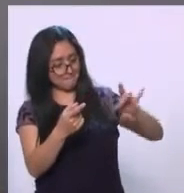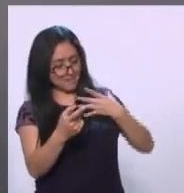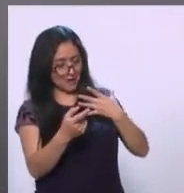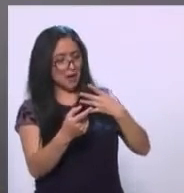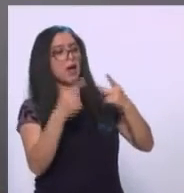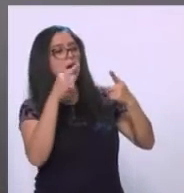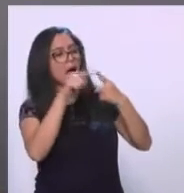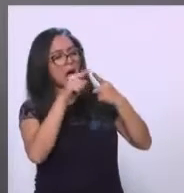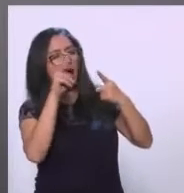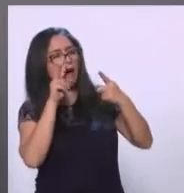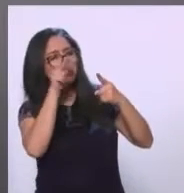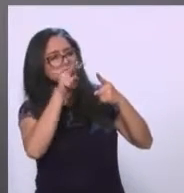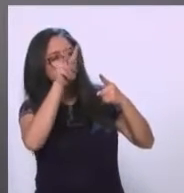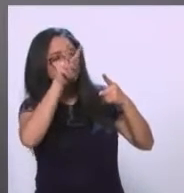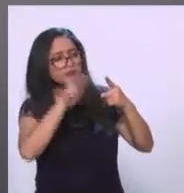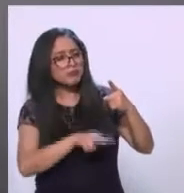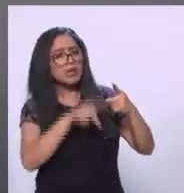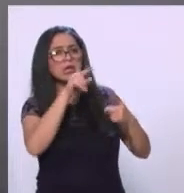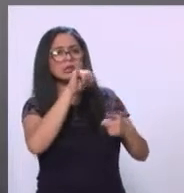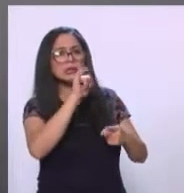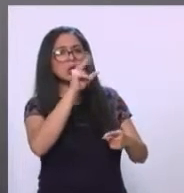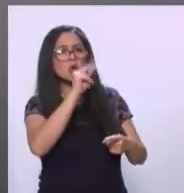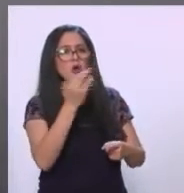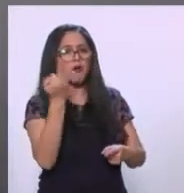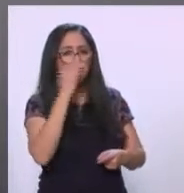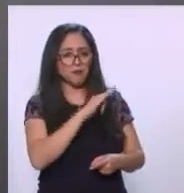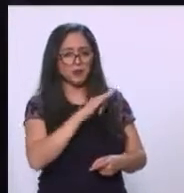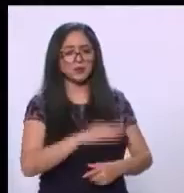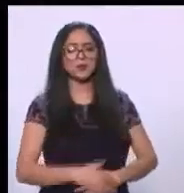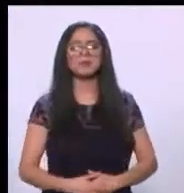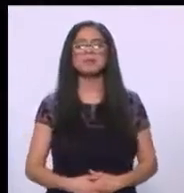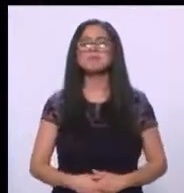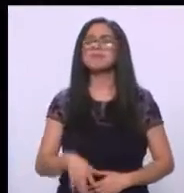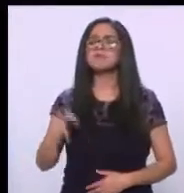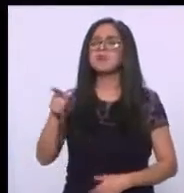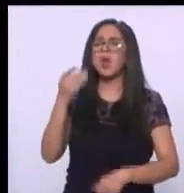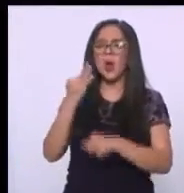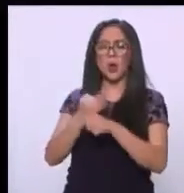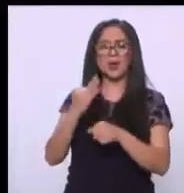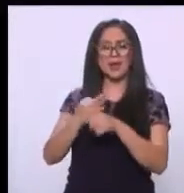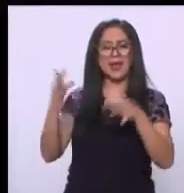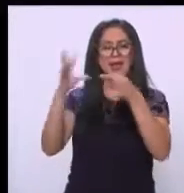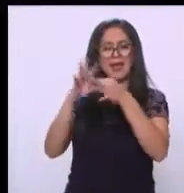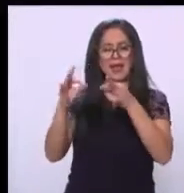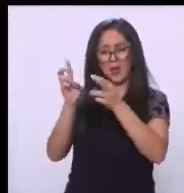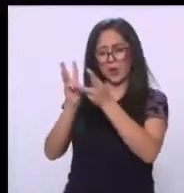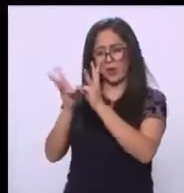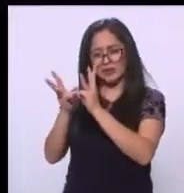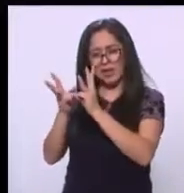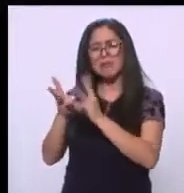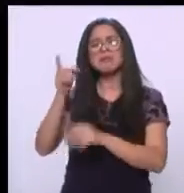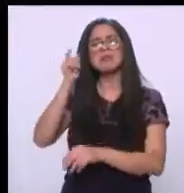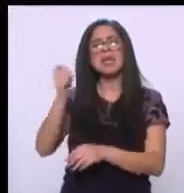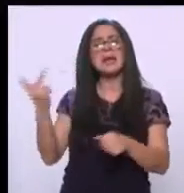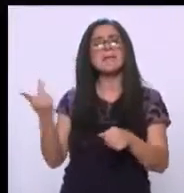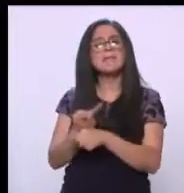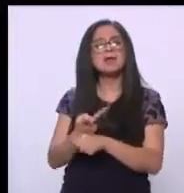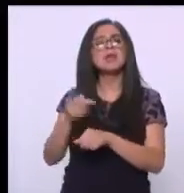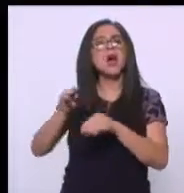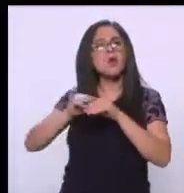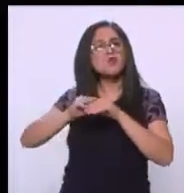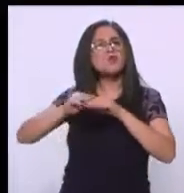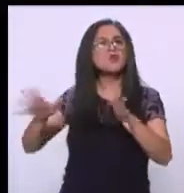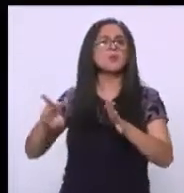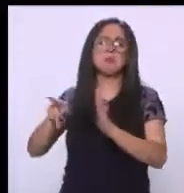el buscador a ver si hay una referencia. Miguel, y del WhatsApp, ¿qué te parece si nos pasamos a medios más tradicionales, a medios impresos? Porque